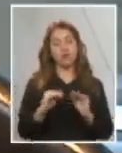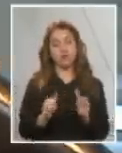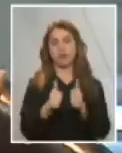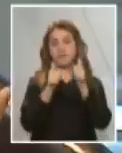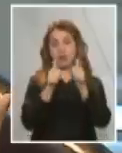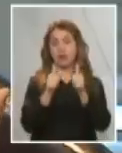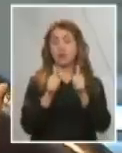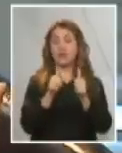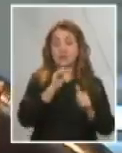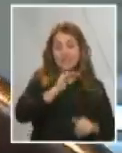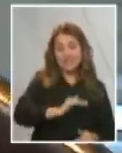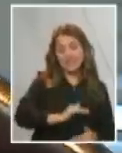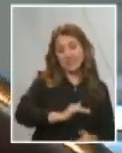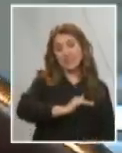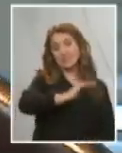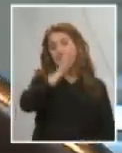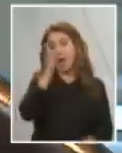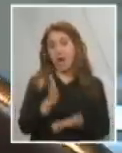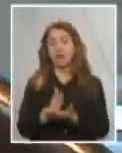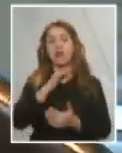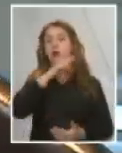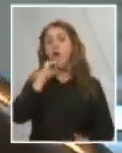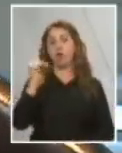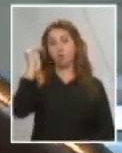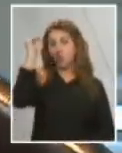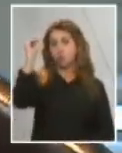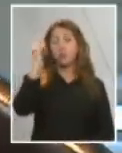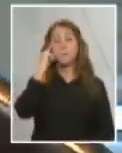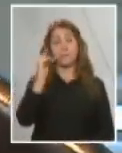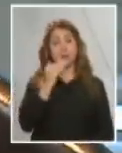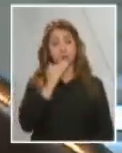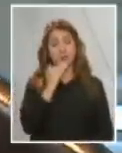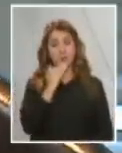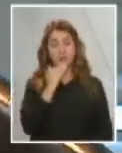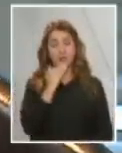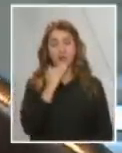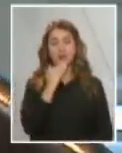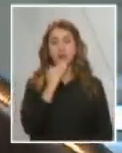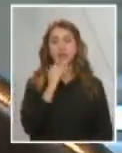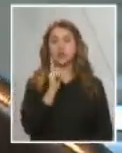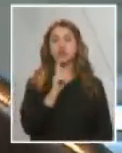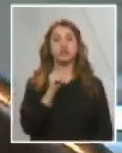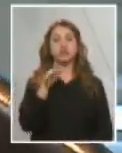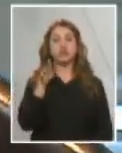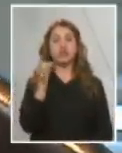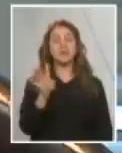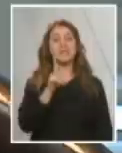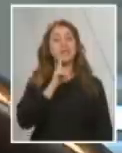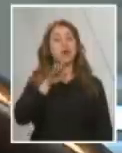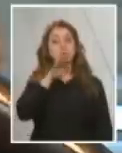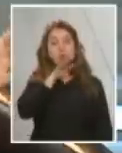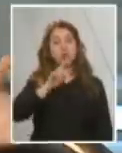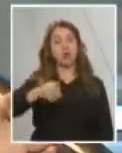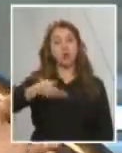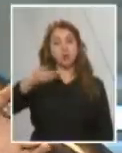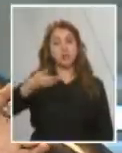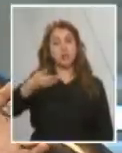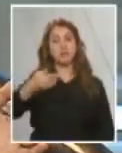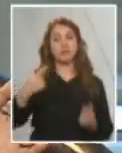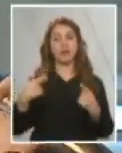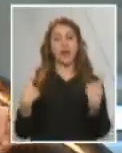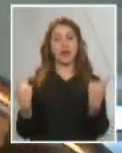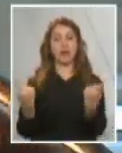para desde que creces hasta que ya eres adulto. Pero también no es solo para el que la usa, sino para los que están